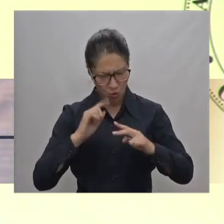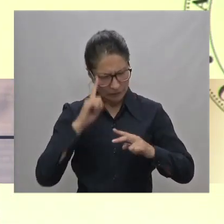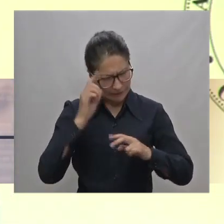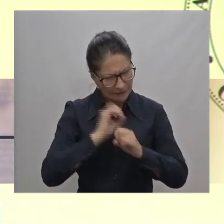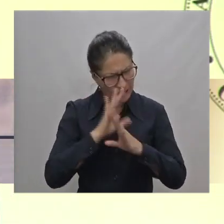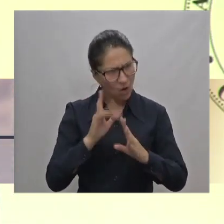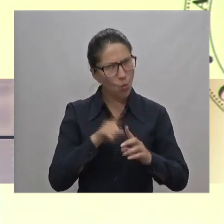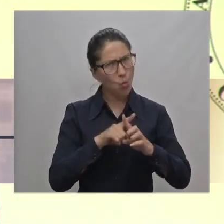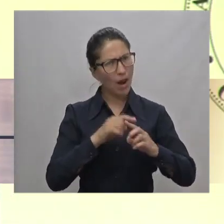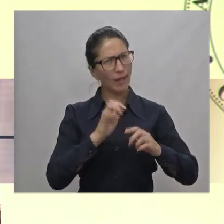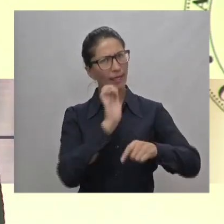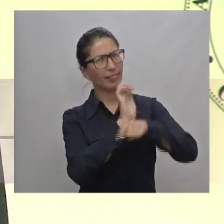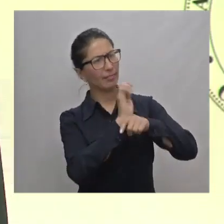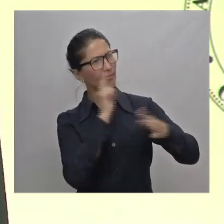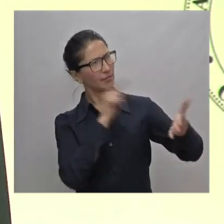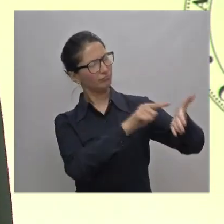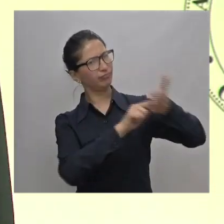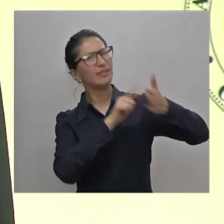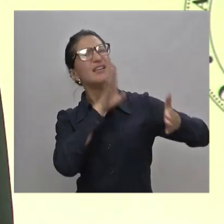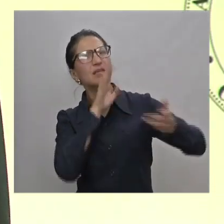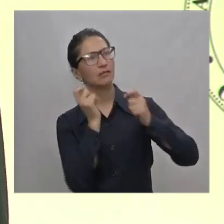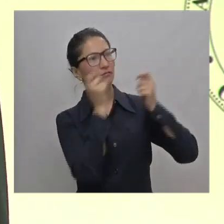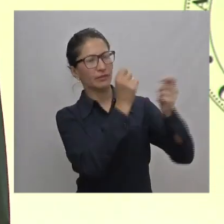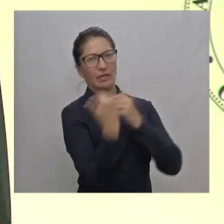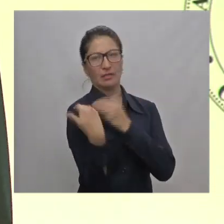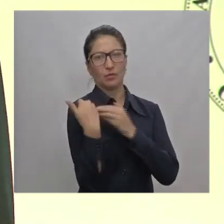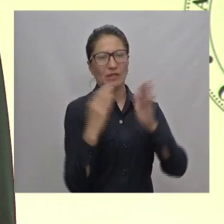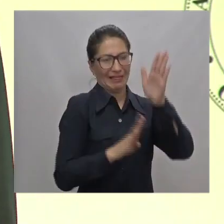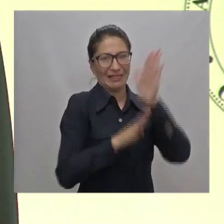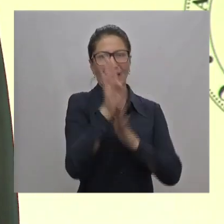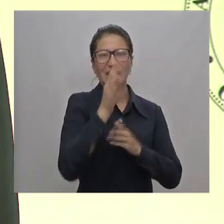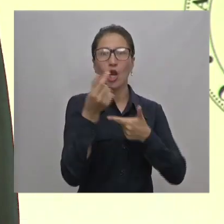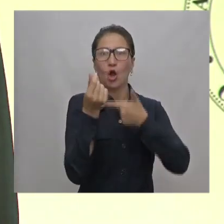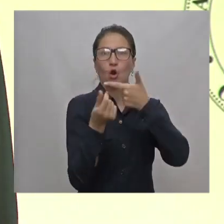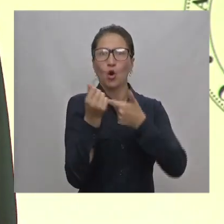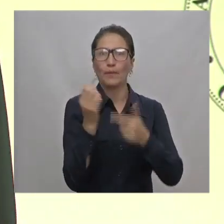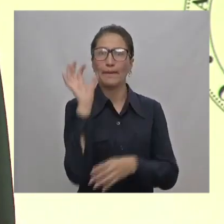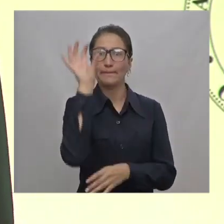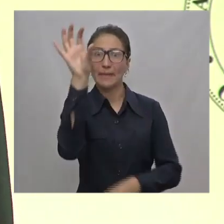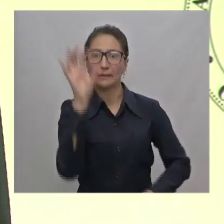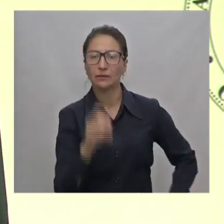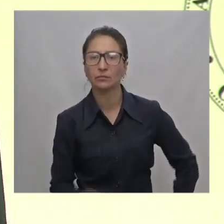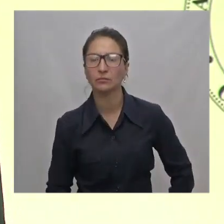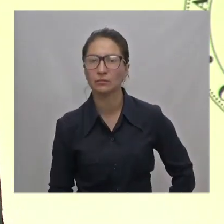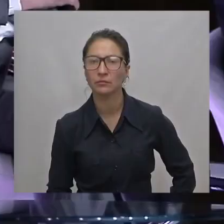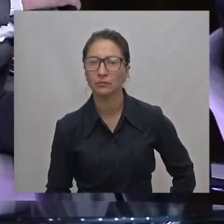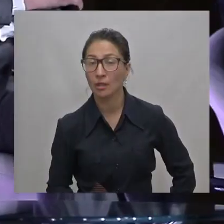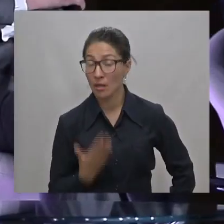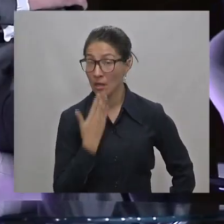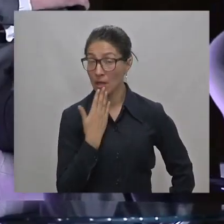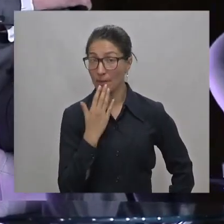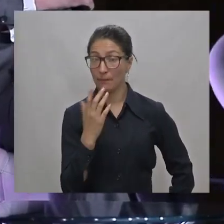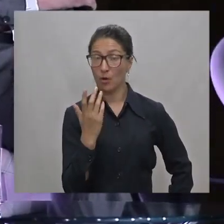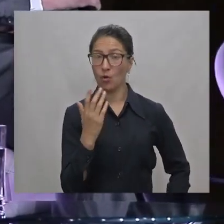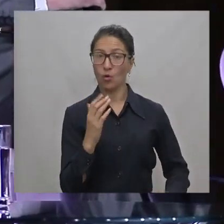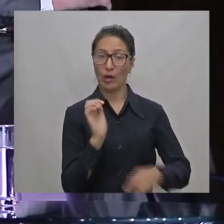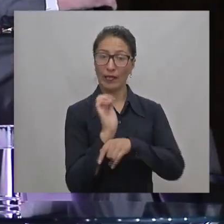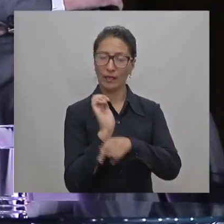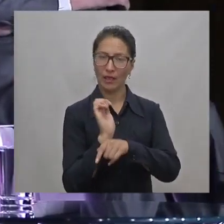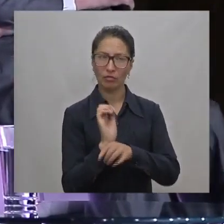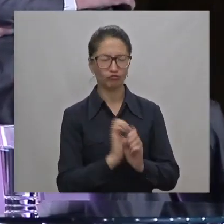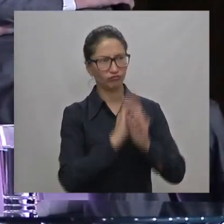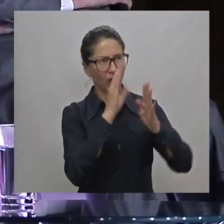una infraestructura institucional adecuada para el desarrollo económico del país. Es decir, instituciones